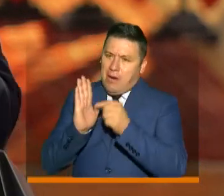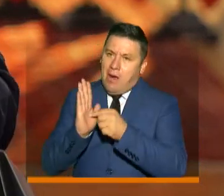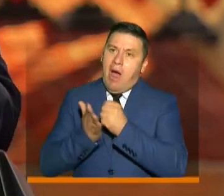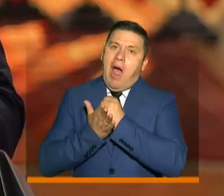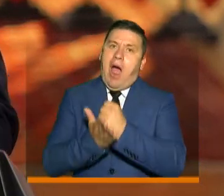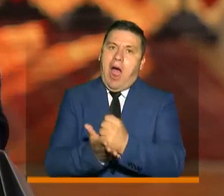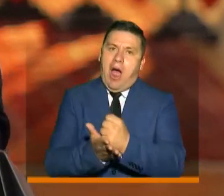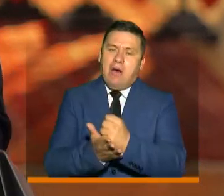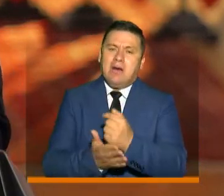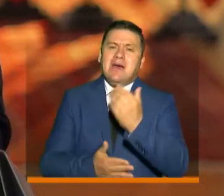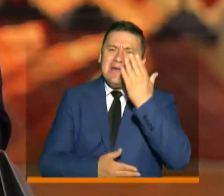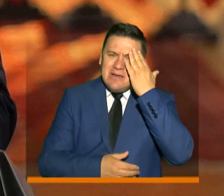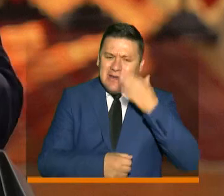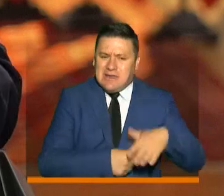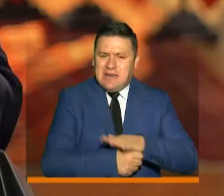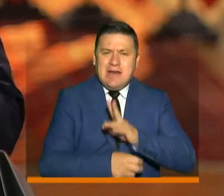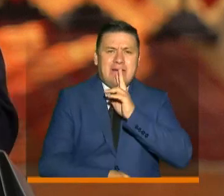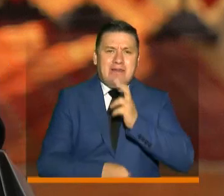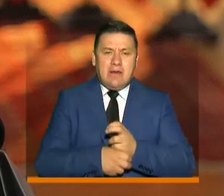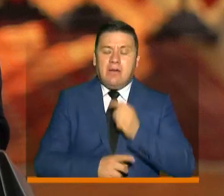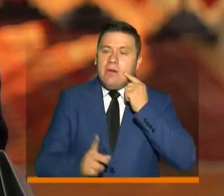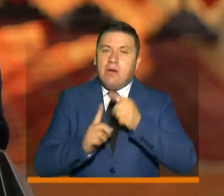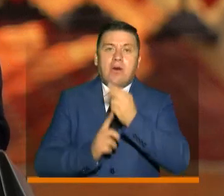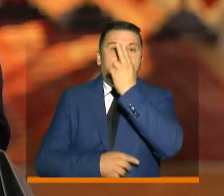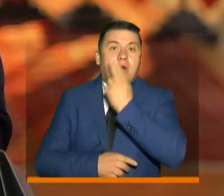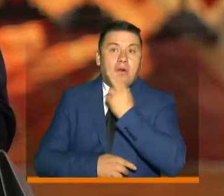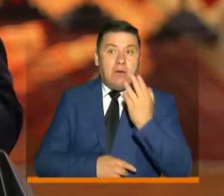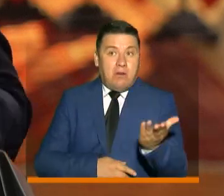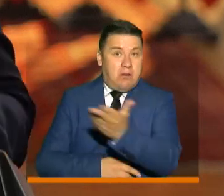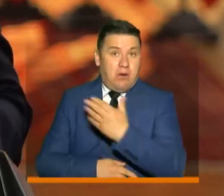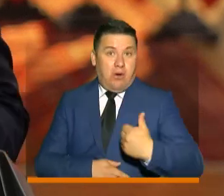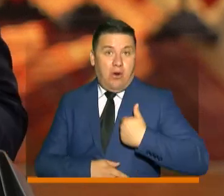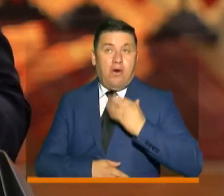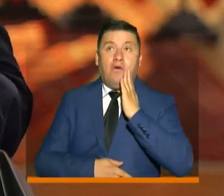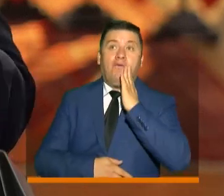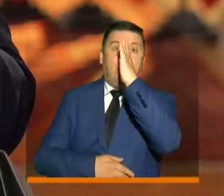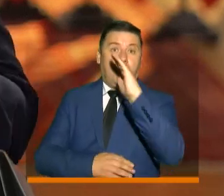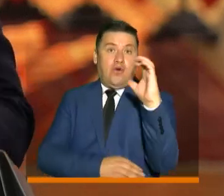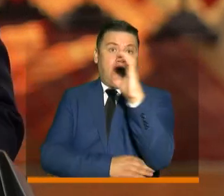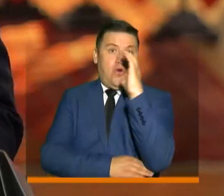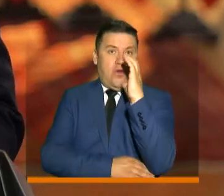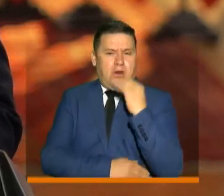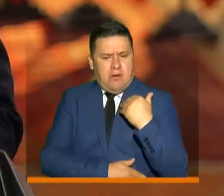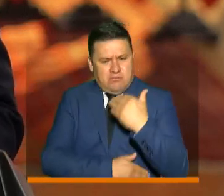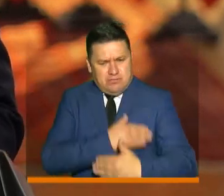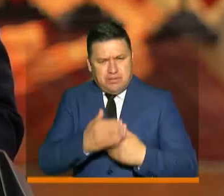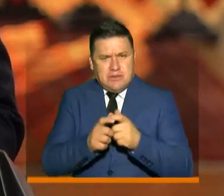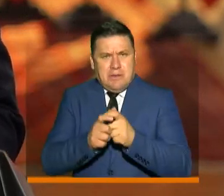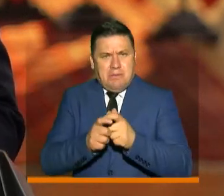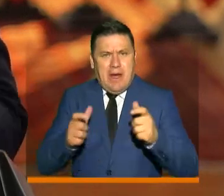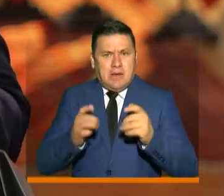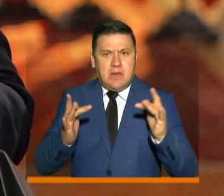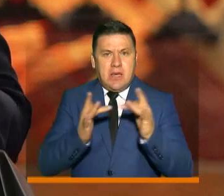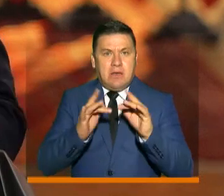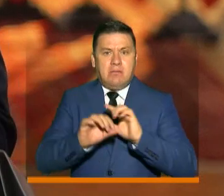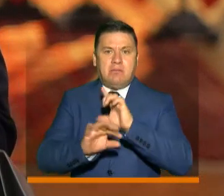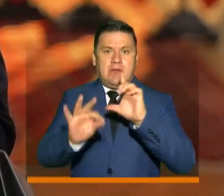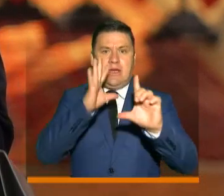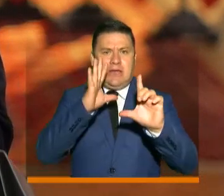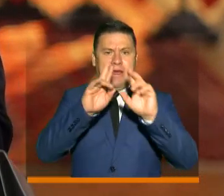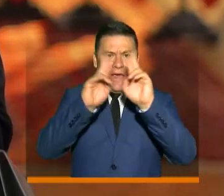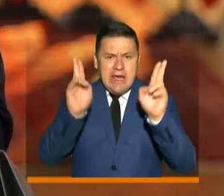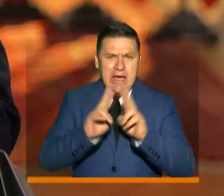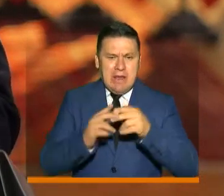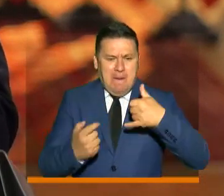que demuestran nuestro compromiso con el futuro de colombia y avanzamos en la mayor expansión de la conectividad que haya visto